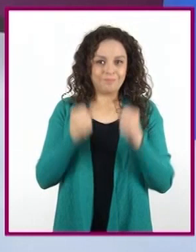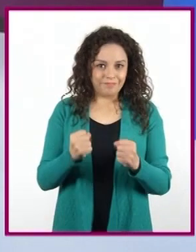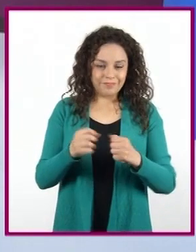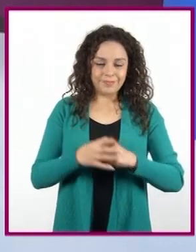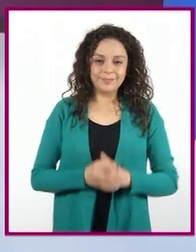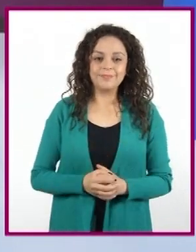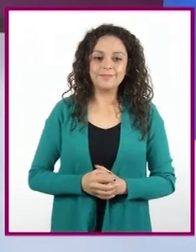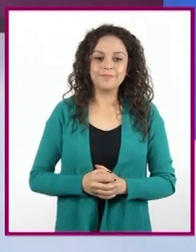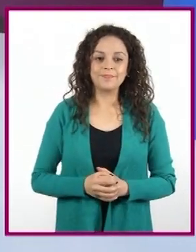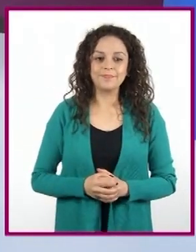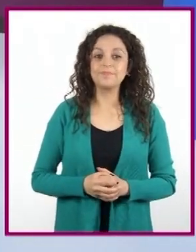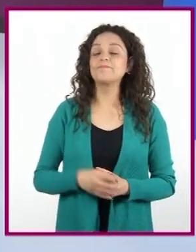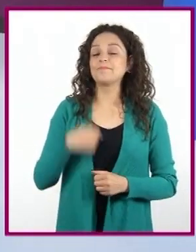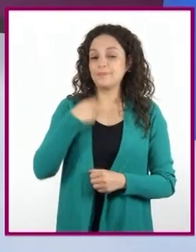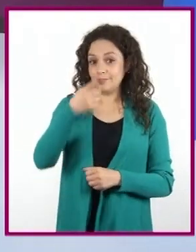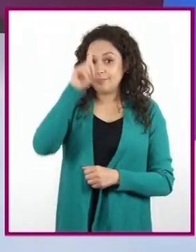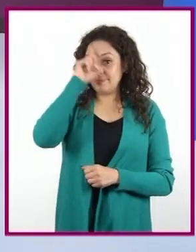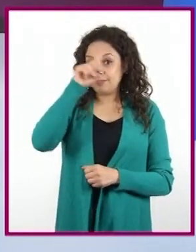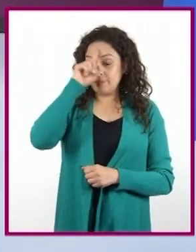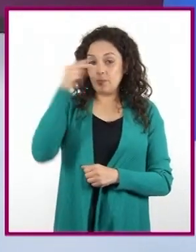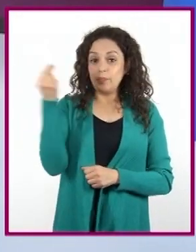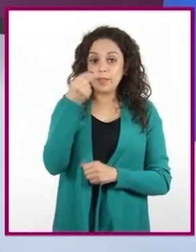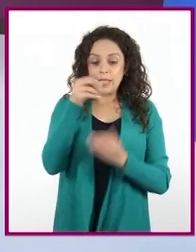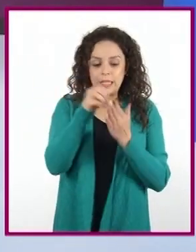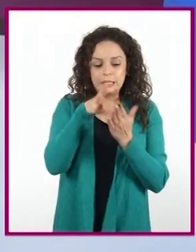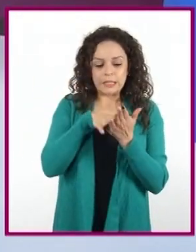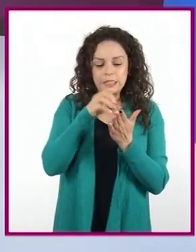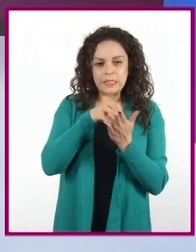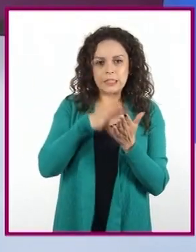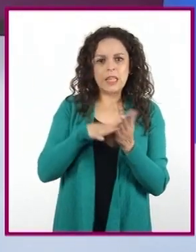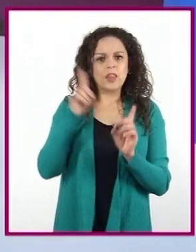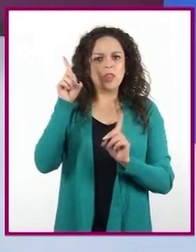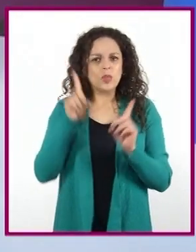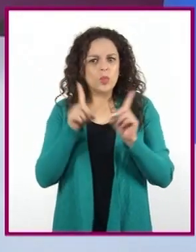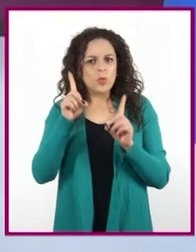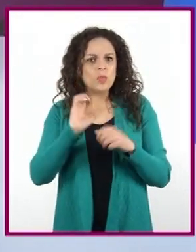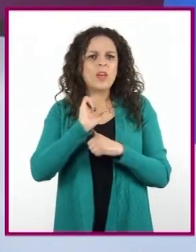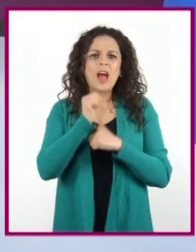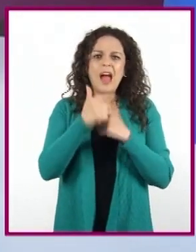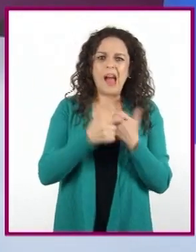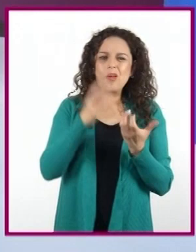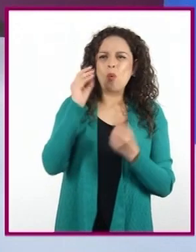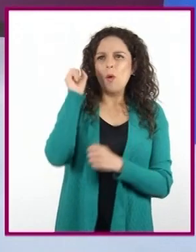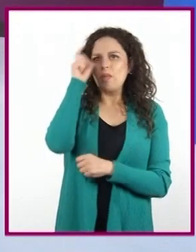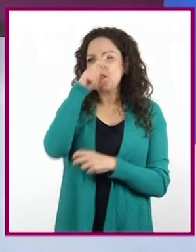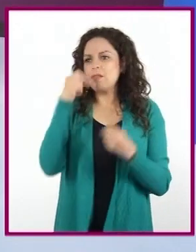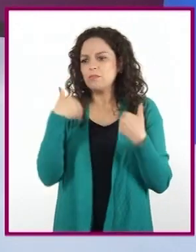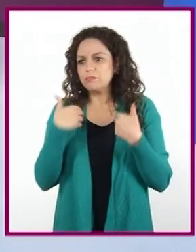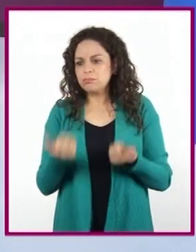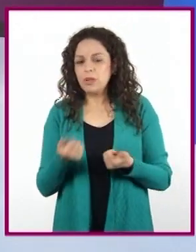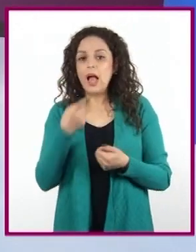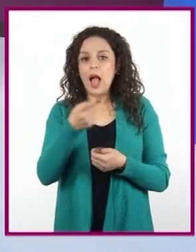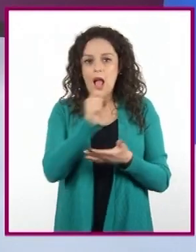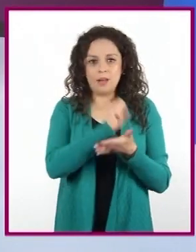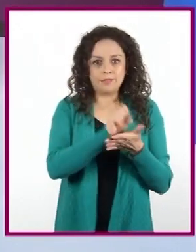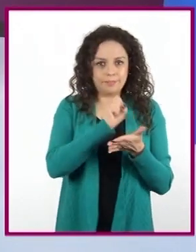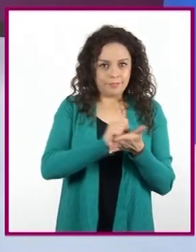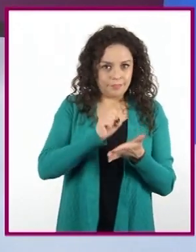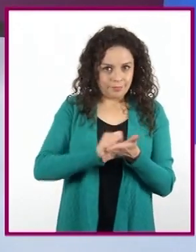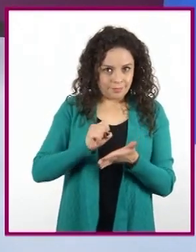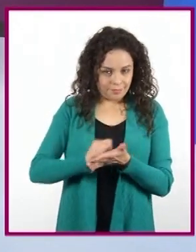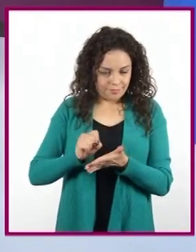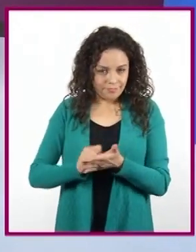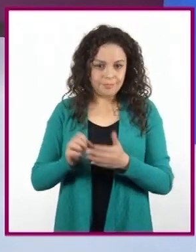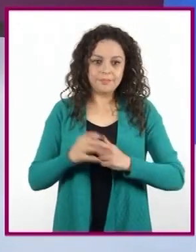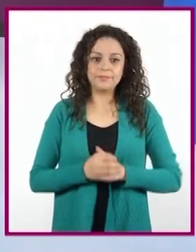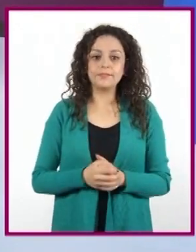Así que les recomiendo llevar un registro de las dudas, inquietudes o dificultades que surjan durante la exposición de los